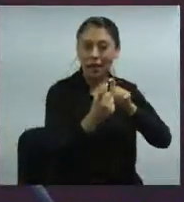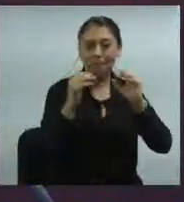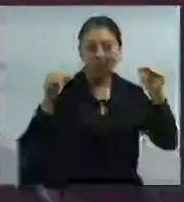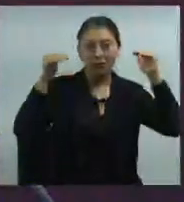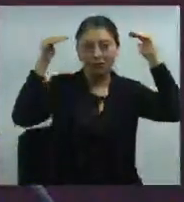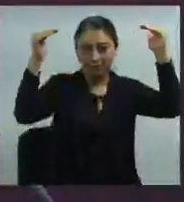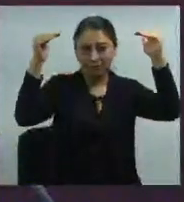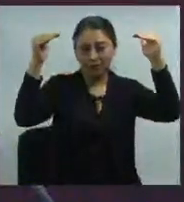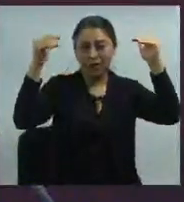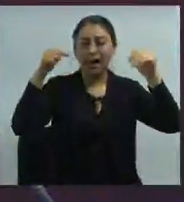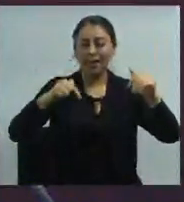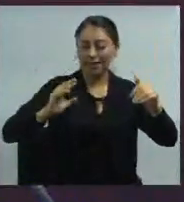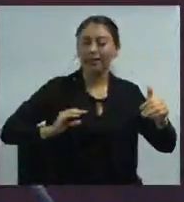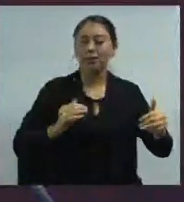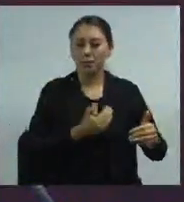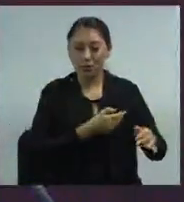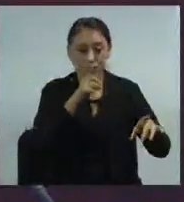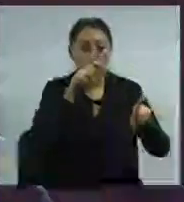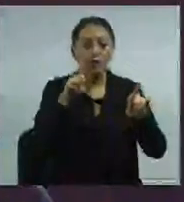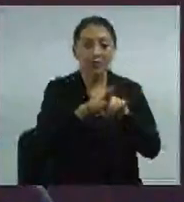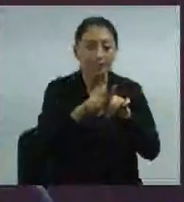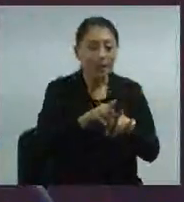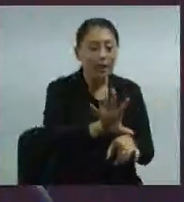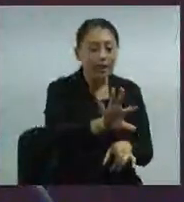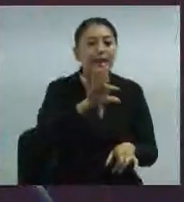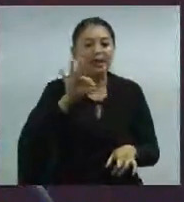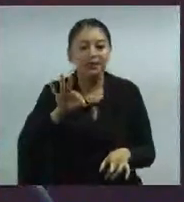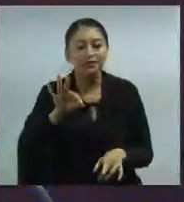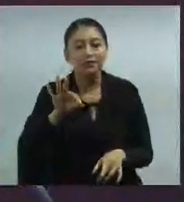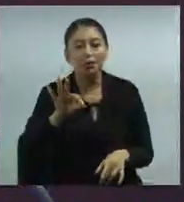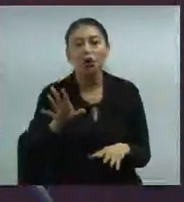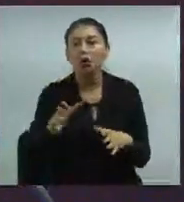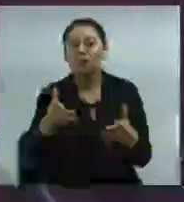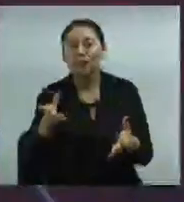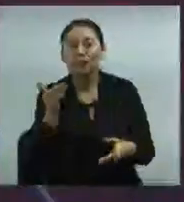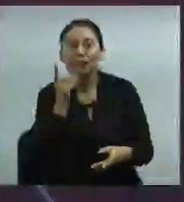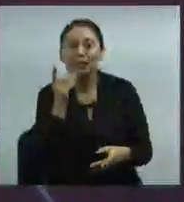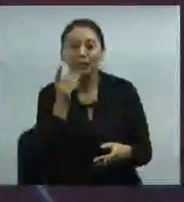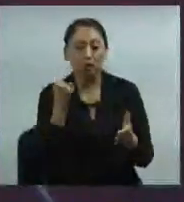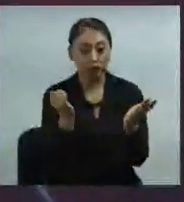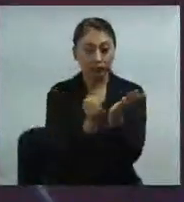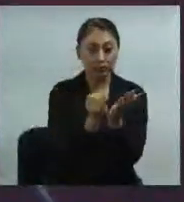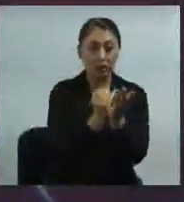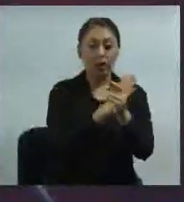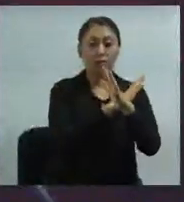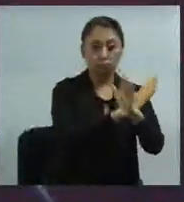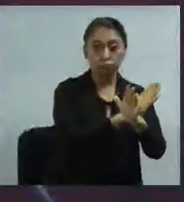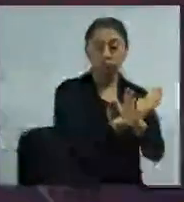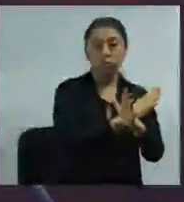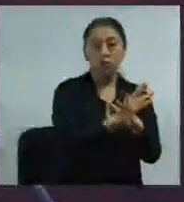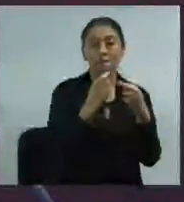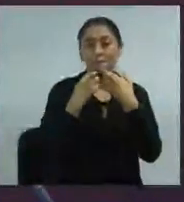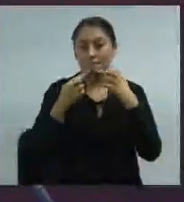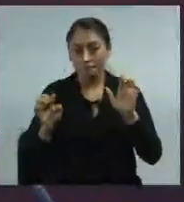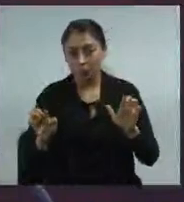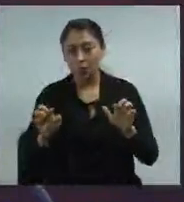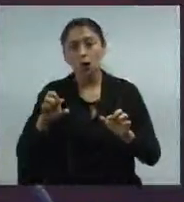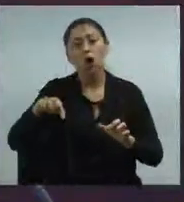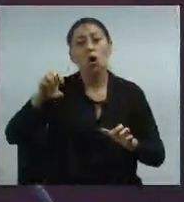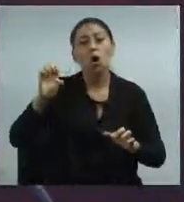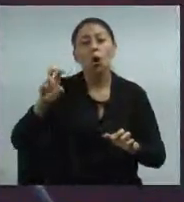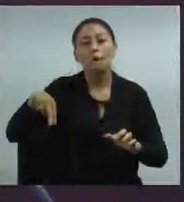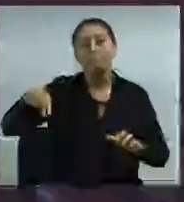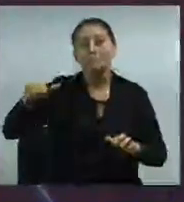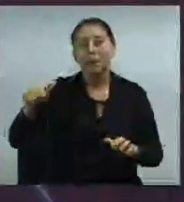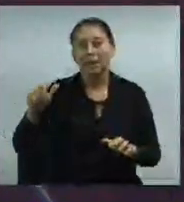judicial, como también para la elección del director del Instituto de la Defensa Público Penal. Y